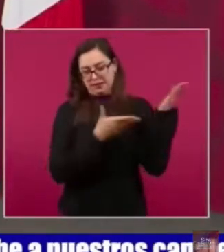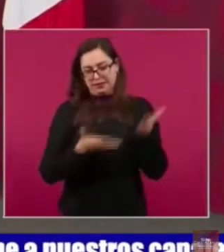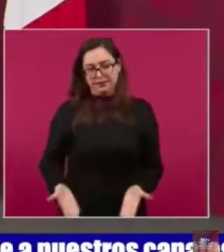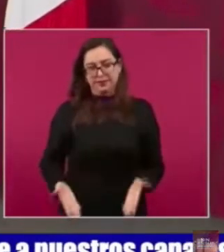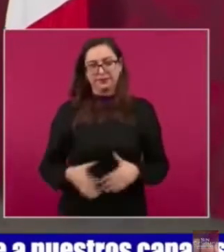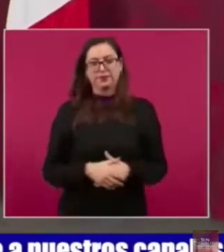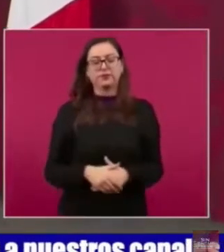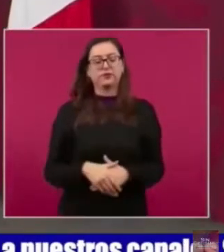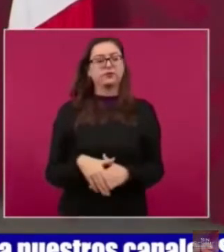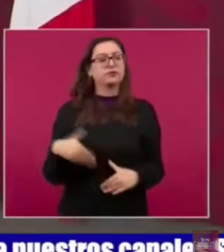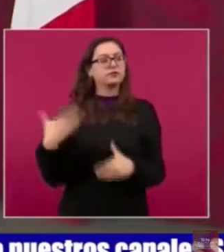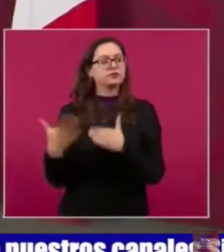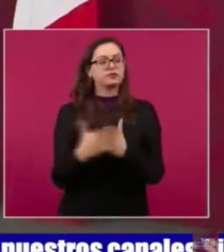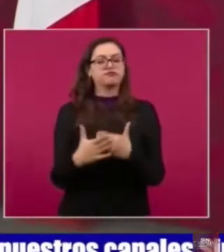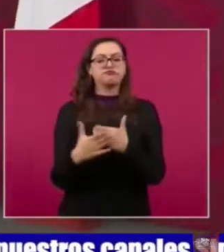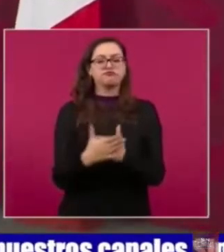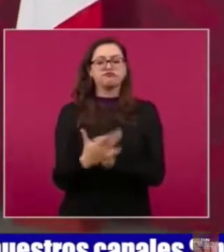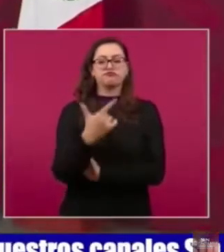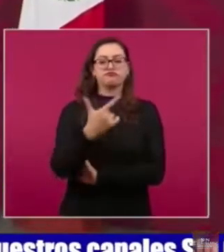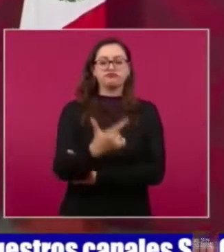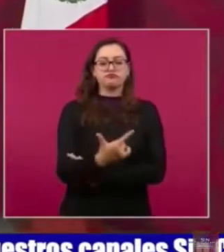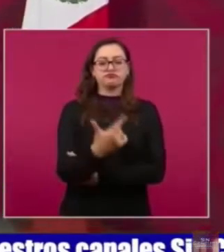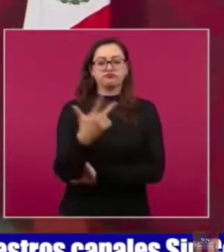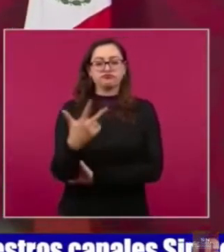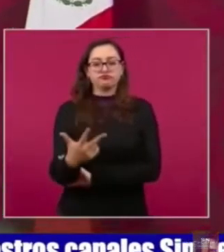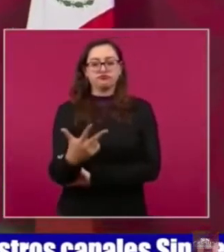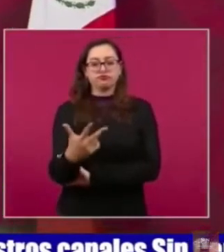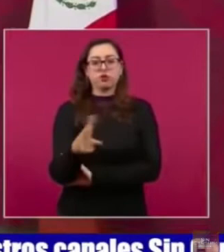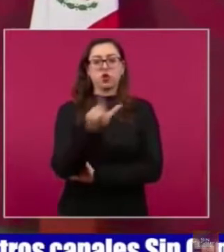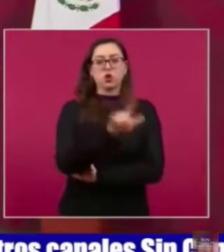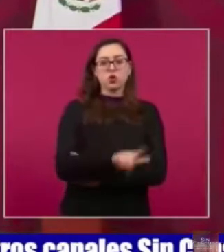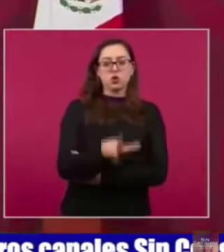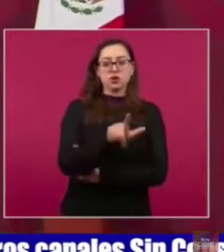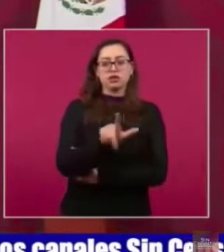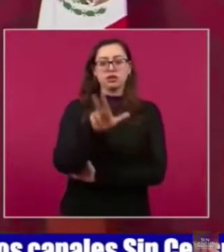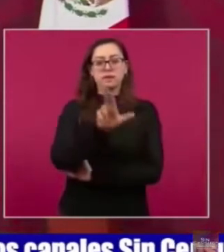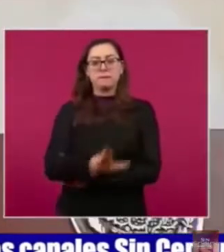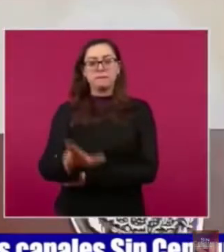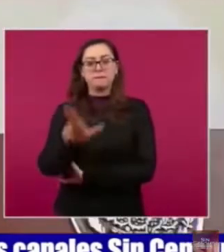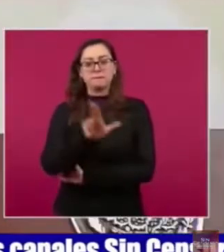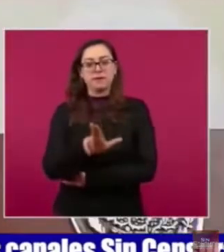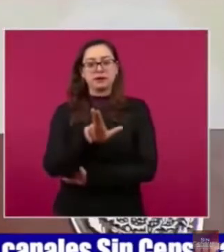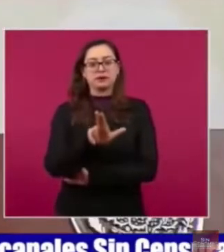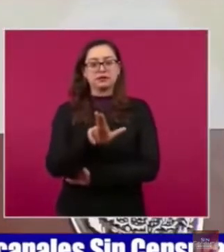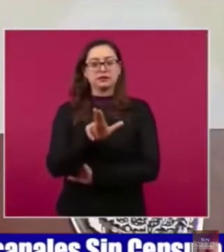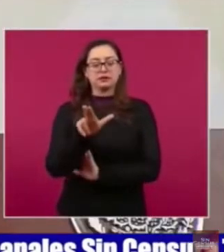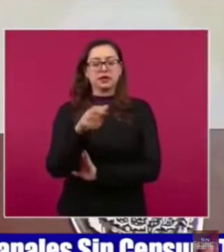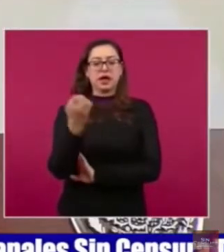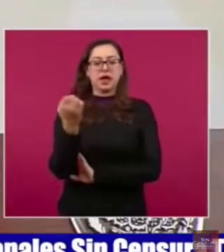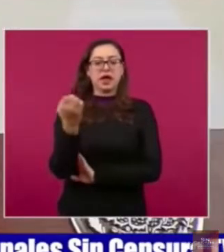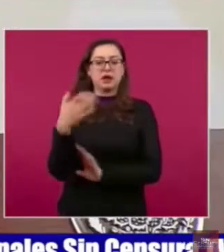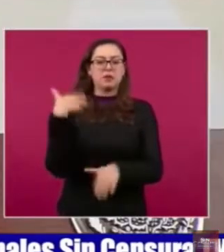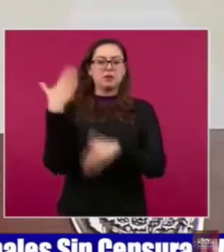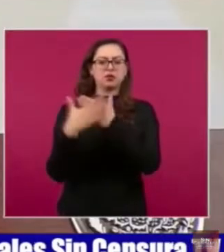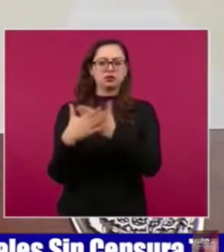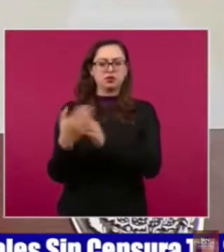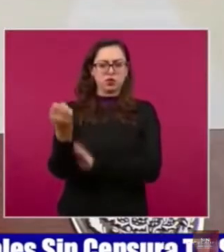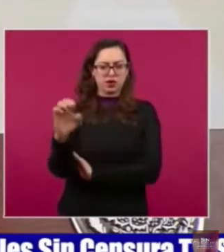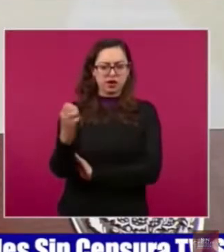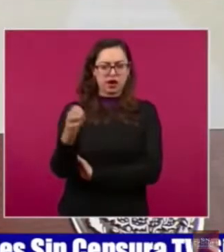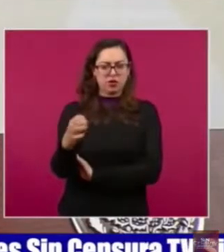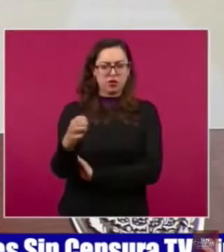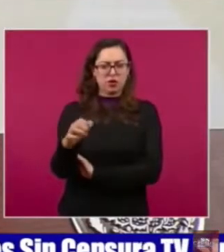el 7 y 8, lunes y martes de enero. A ver si